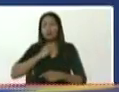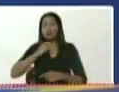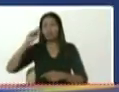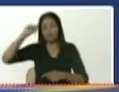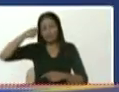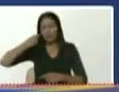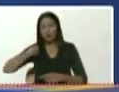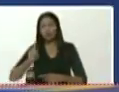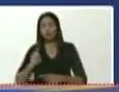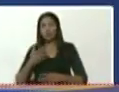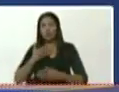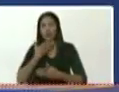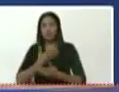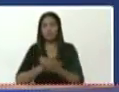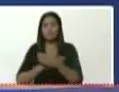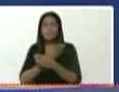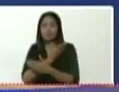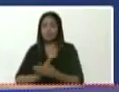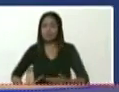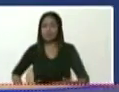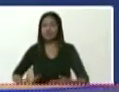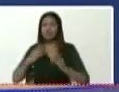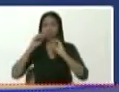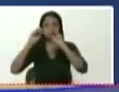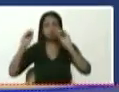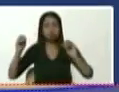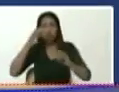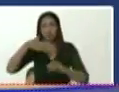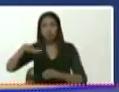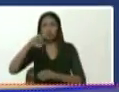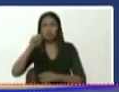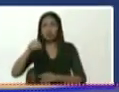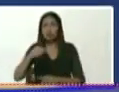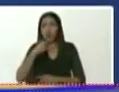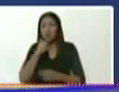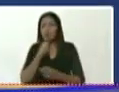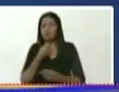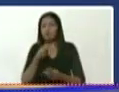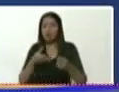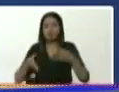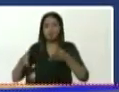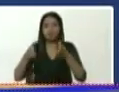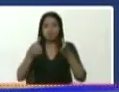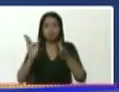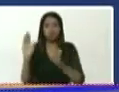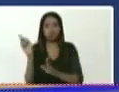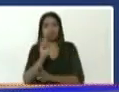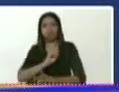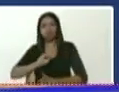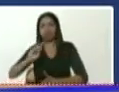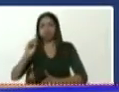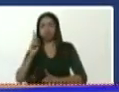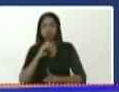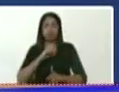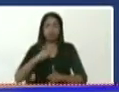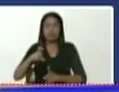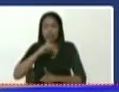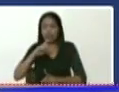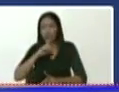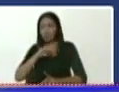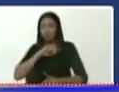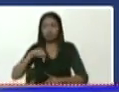podemos decir, presidente, primero de advertirle a nuestro pueblo de que este no va a ser un camino sencillo. Correcto. Va a ser un camino complejo que va a